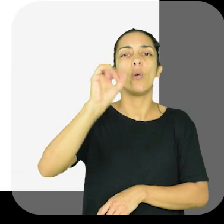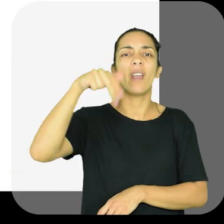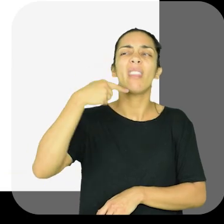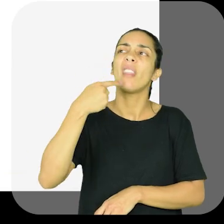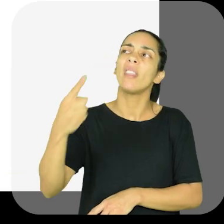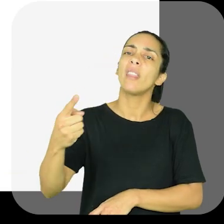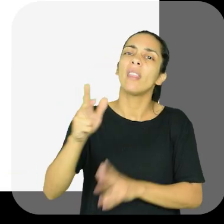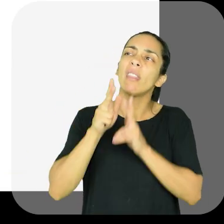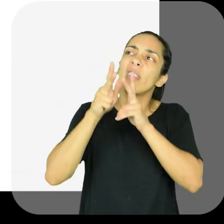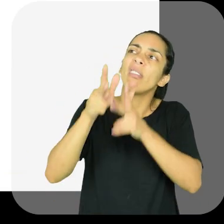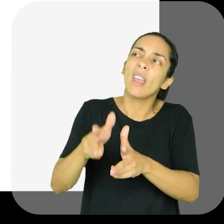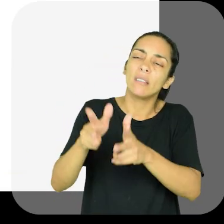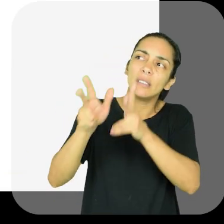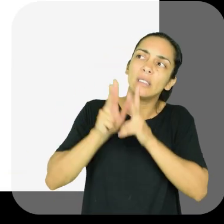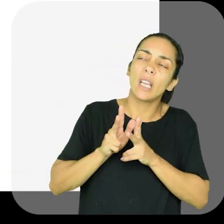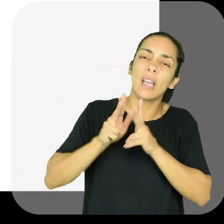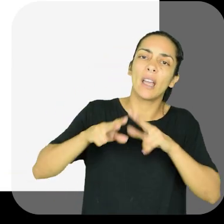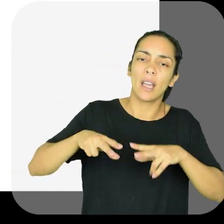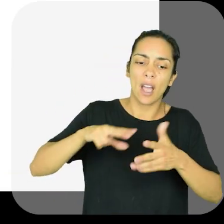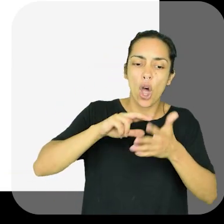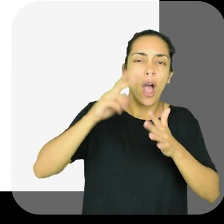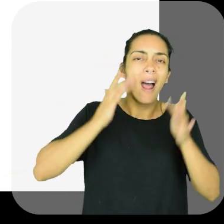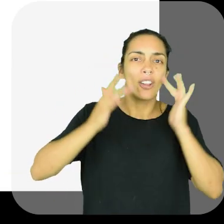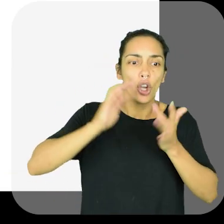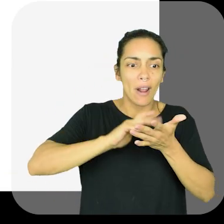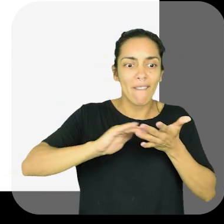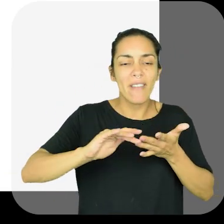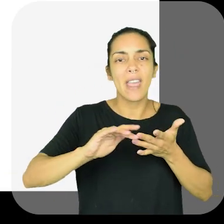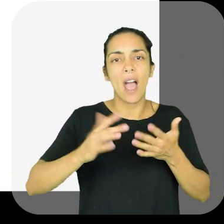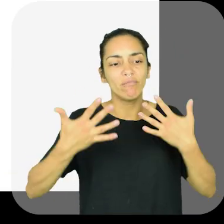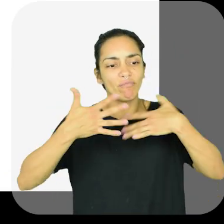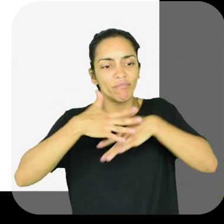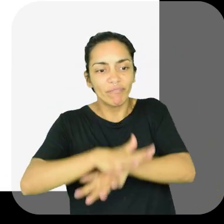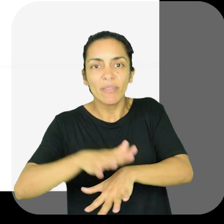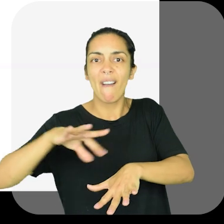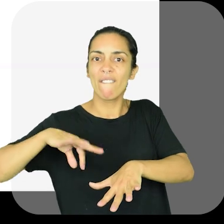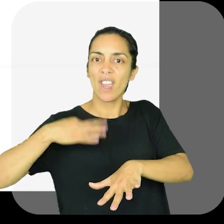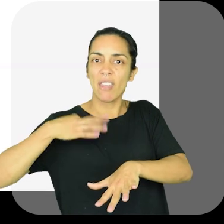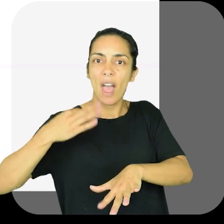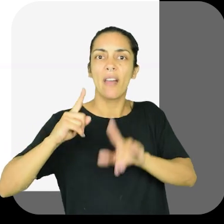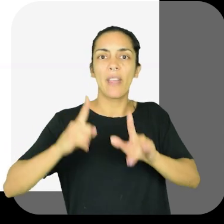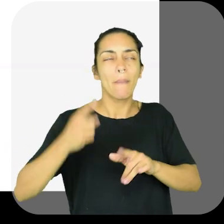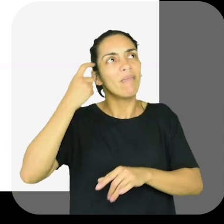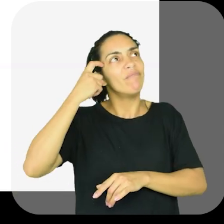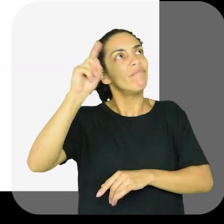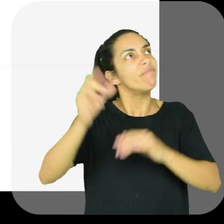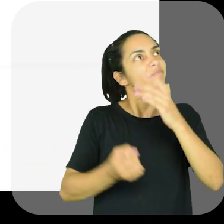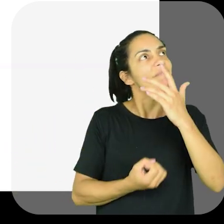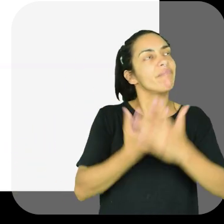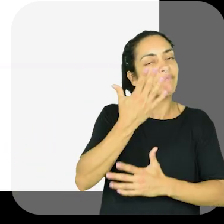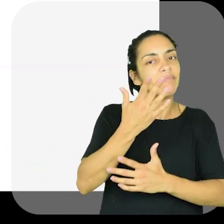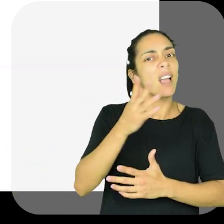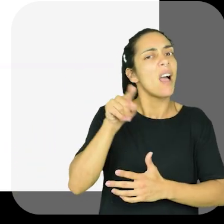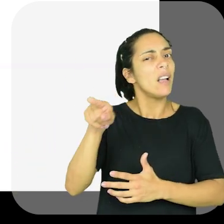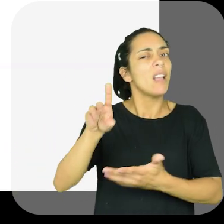una práctica de investigación viva que combina la estructura de vida con la creación de vida. Y es una definición